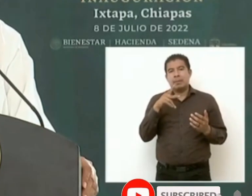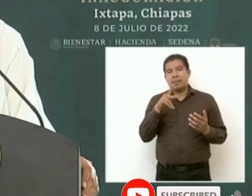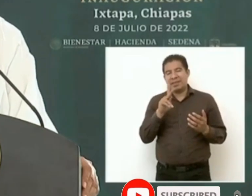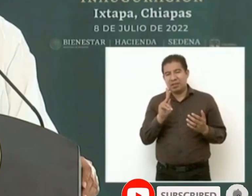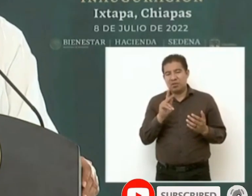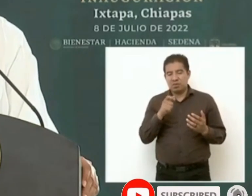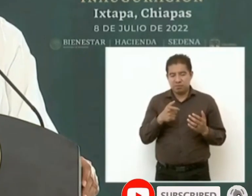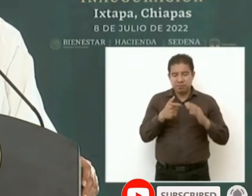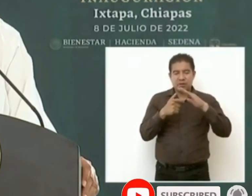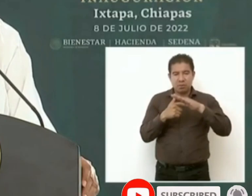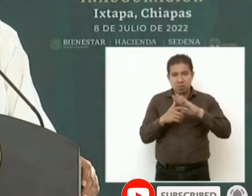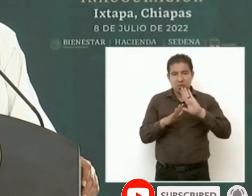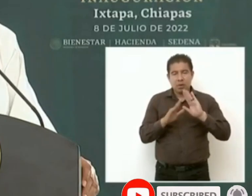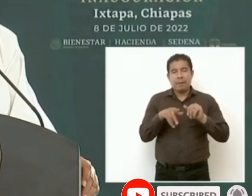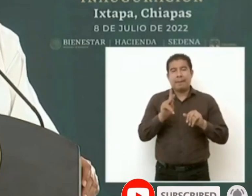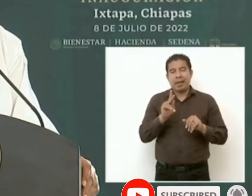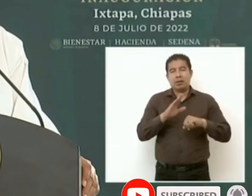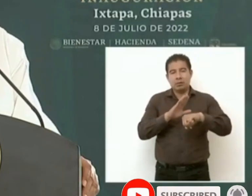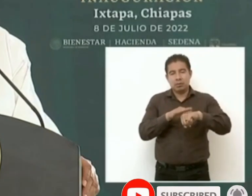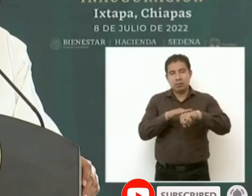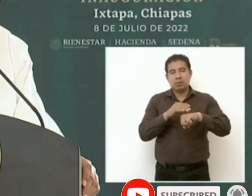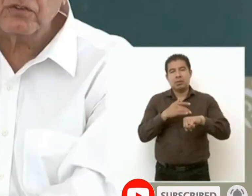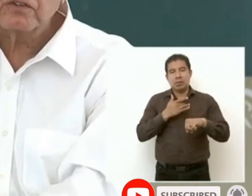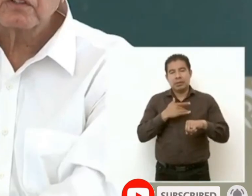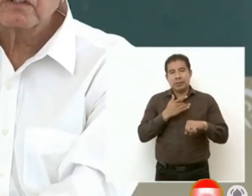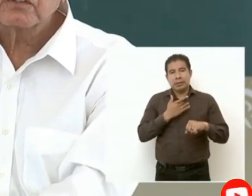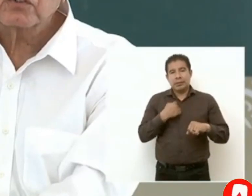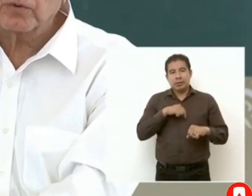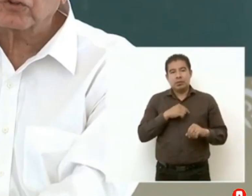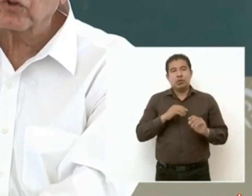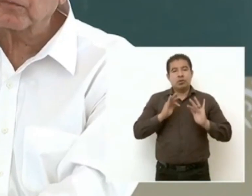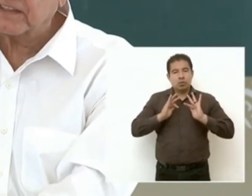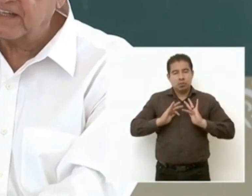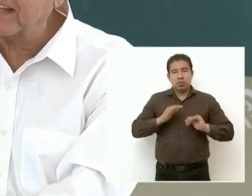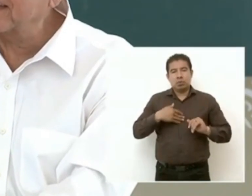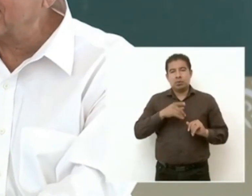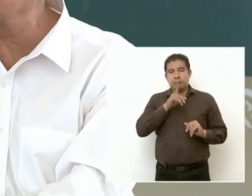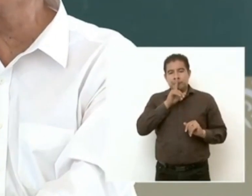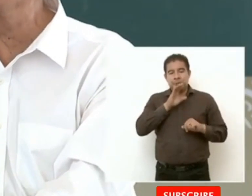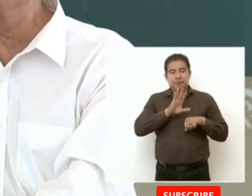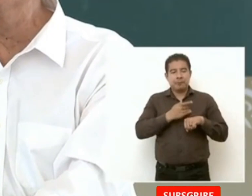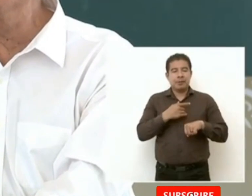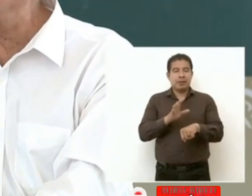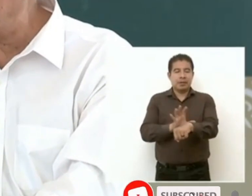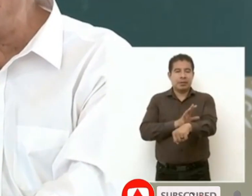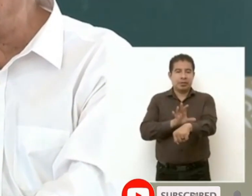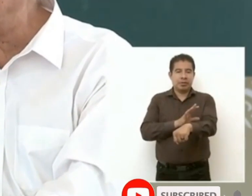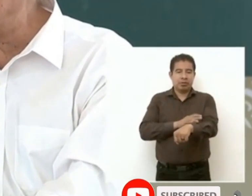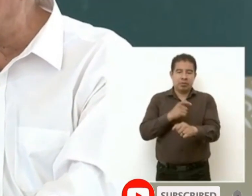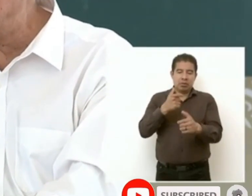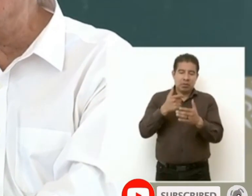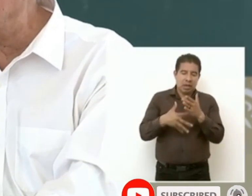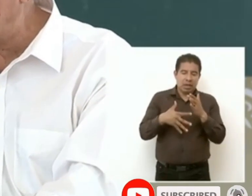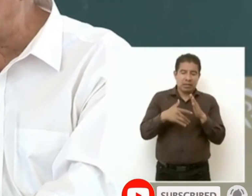pero como consuelo por lo que estamos haciendo, sobre todo en materia energética, es más baja